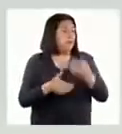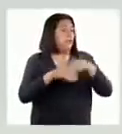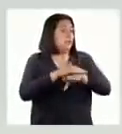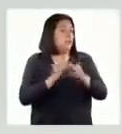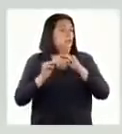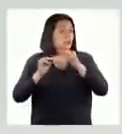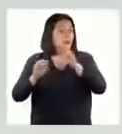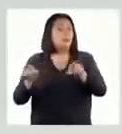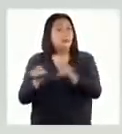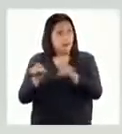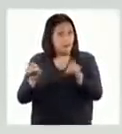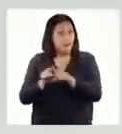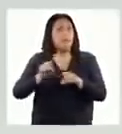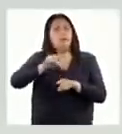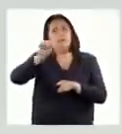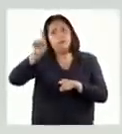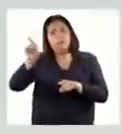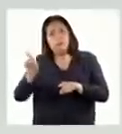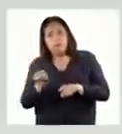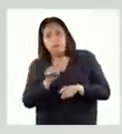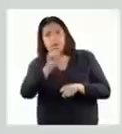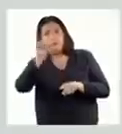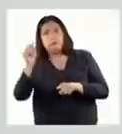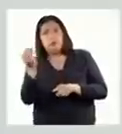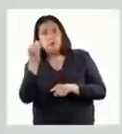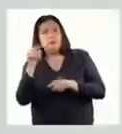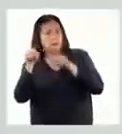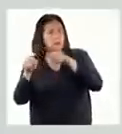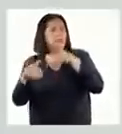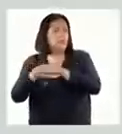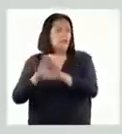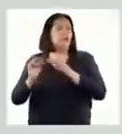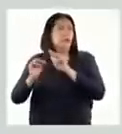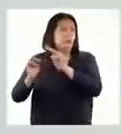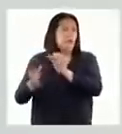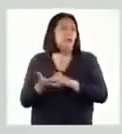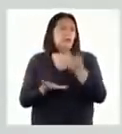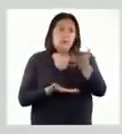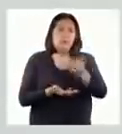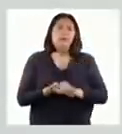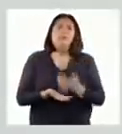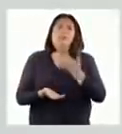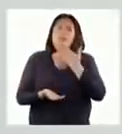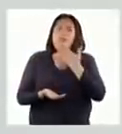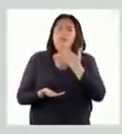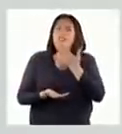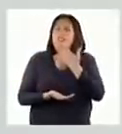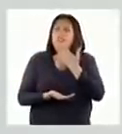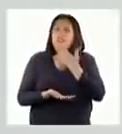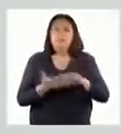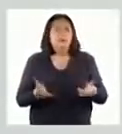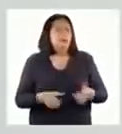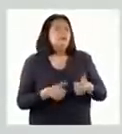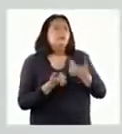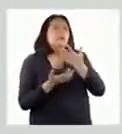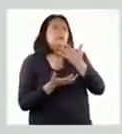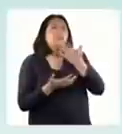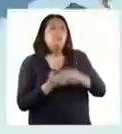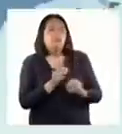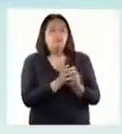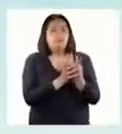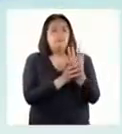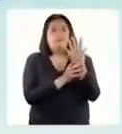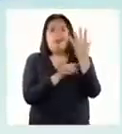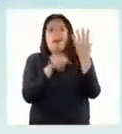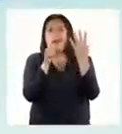alimentarias que suceden en estos ecosistemas. En el mar, los productores son unos seres vivos llamados